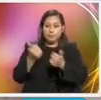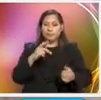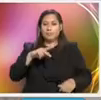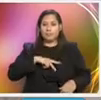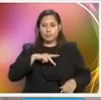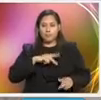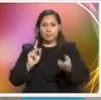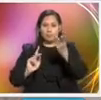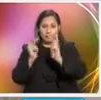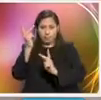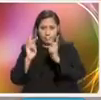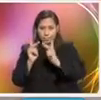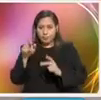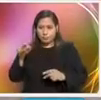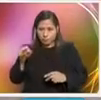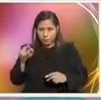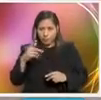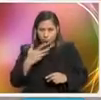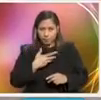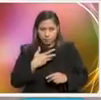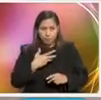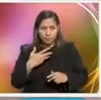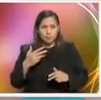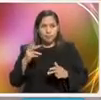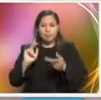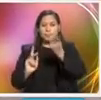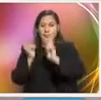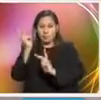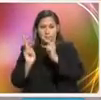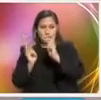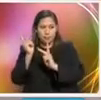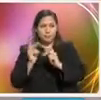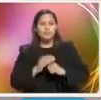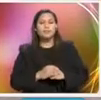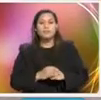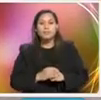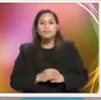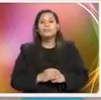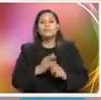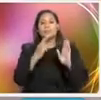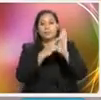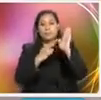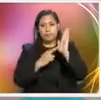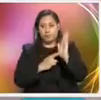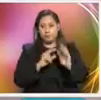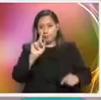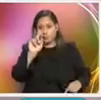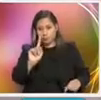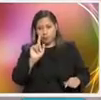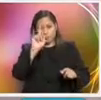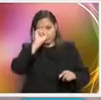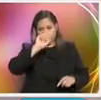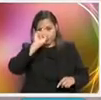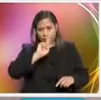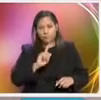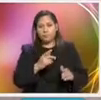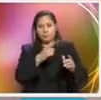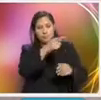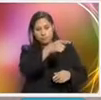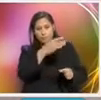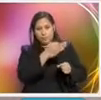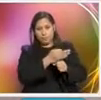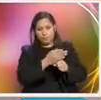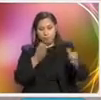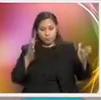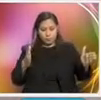vegano, que es de origen vegetal, eso es lo único que significa, y una regla. Yo les recomiendo, por ejemplo, este que estamos viendo